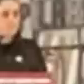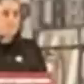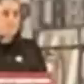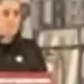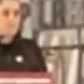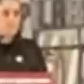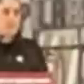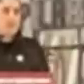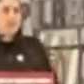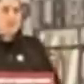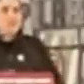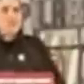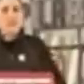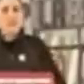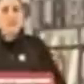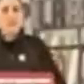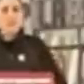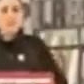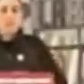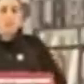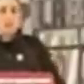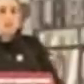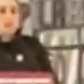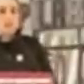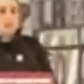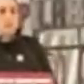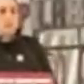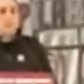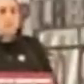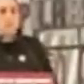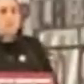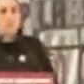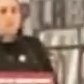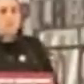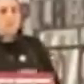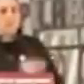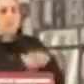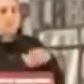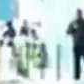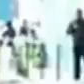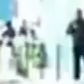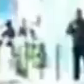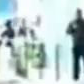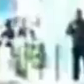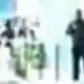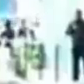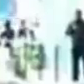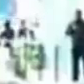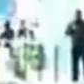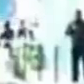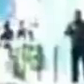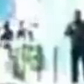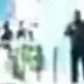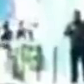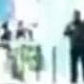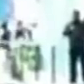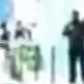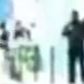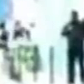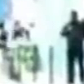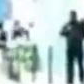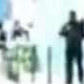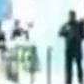eso, a que se acabó con un modelo económico que consideraba la educación, a la